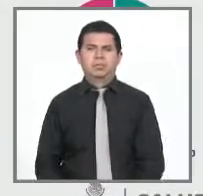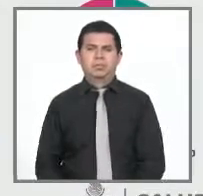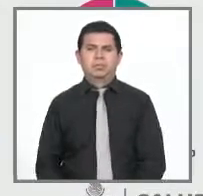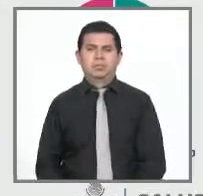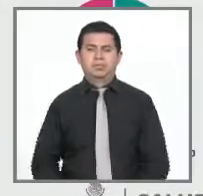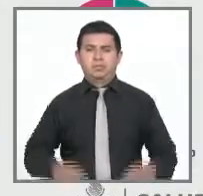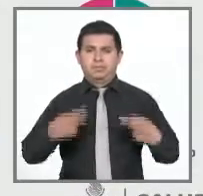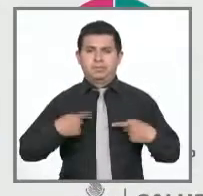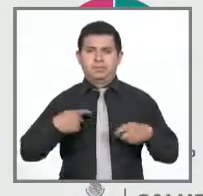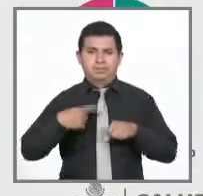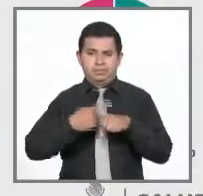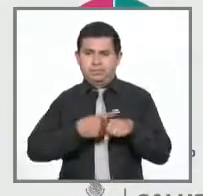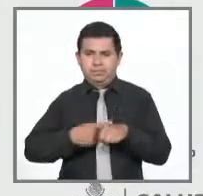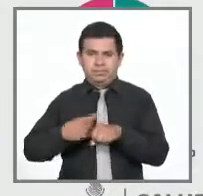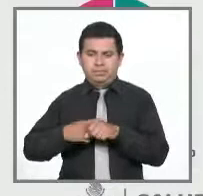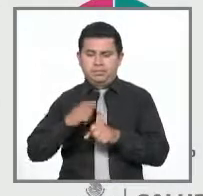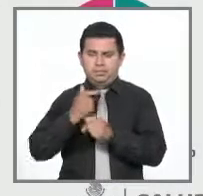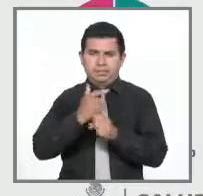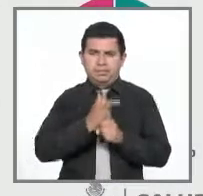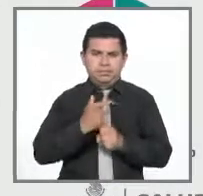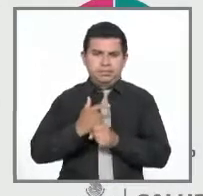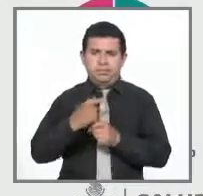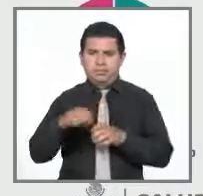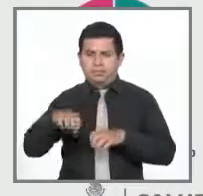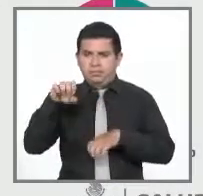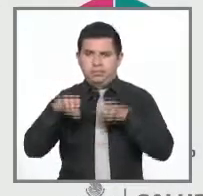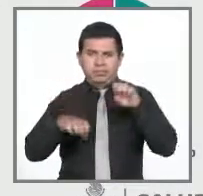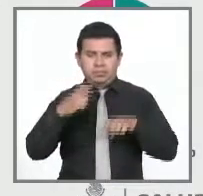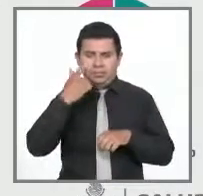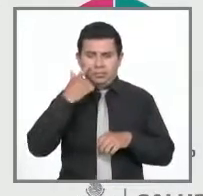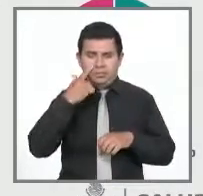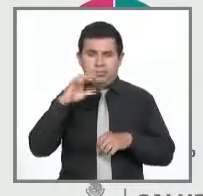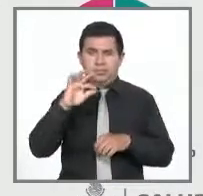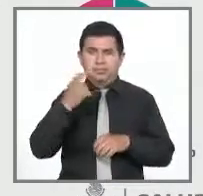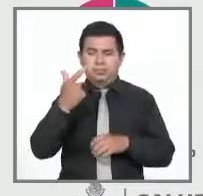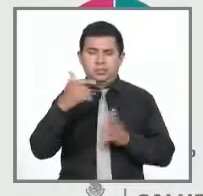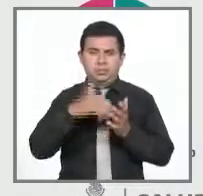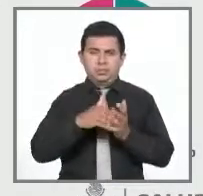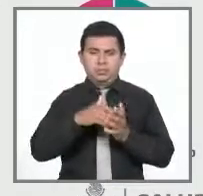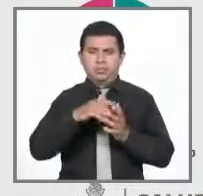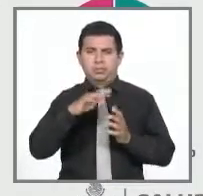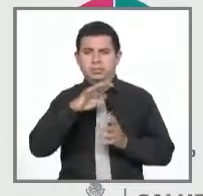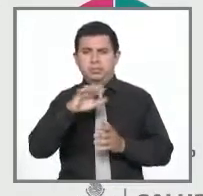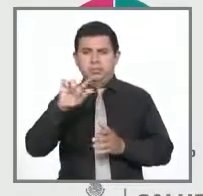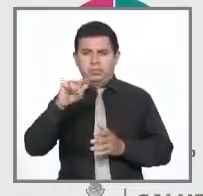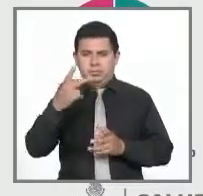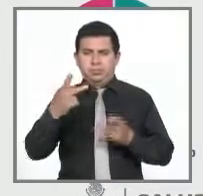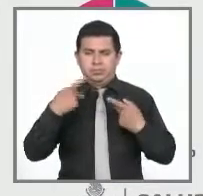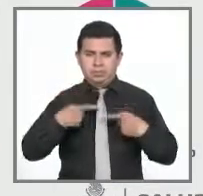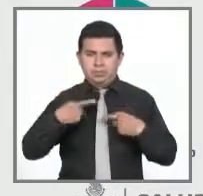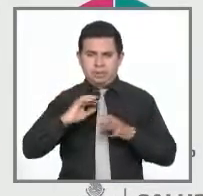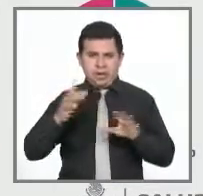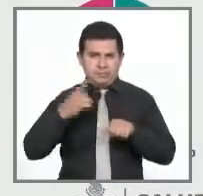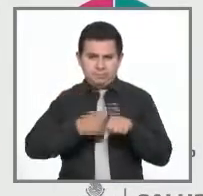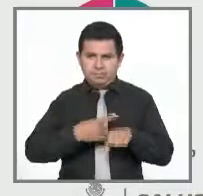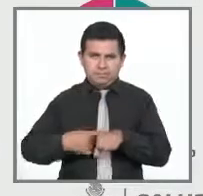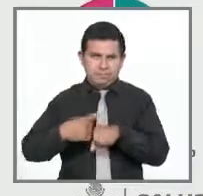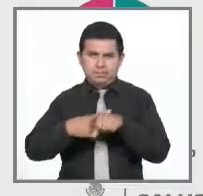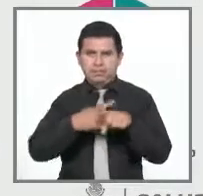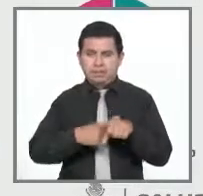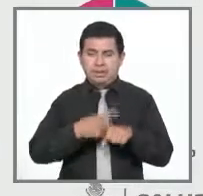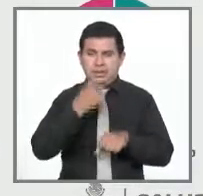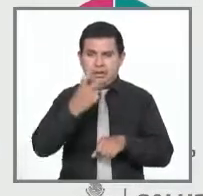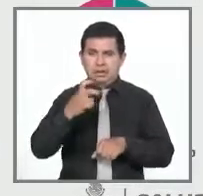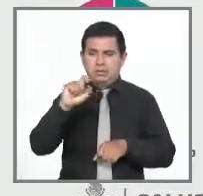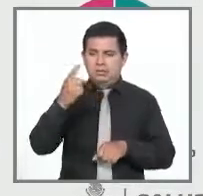casos confirmados por grupo de edad fueron 47 mil 572 casos confirmados de